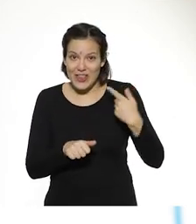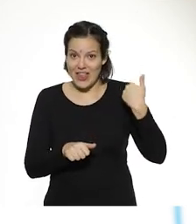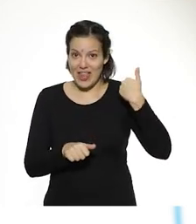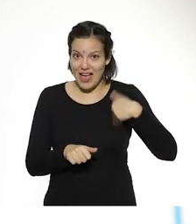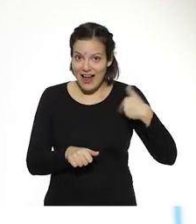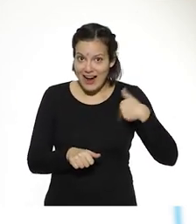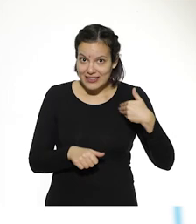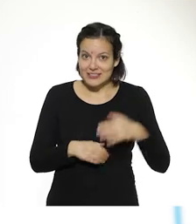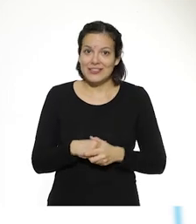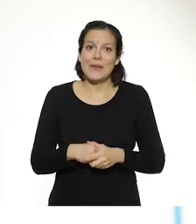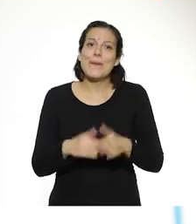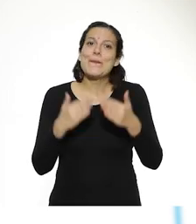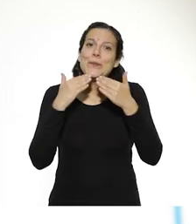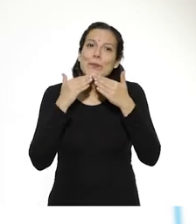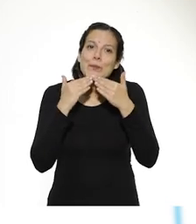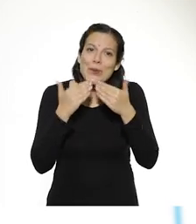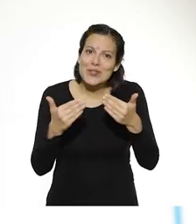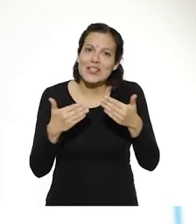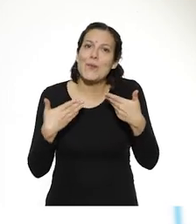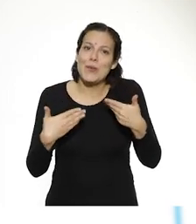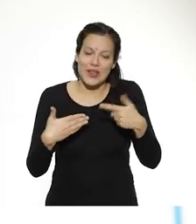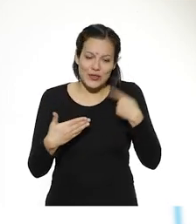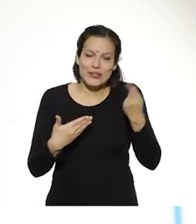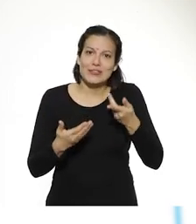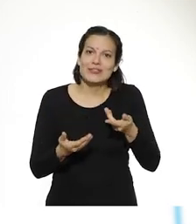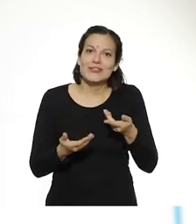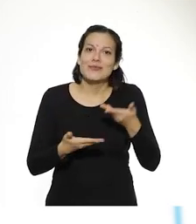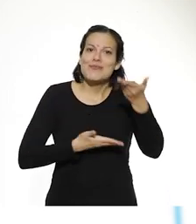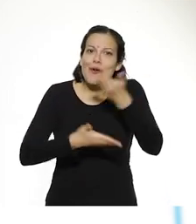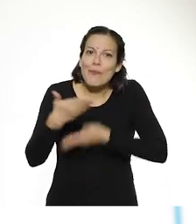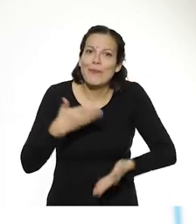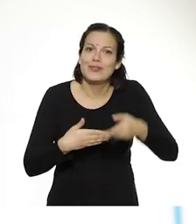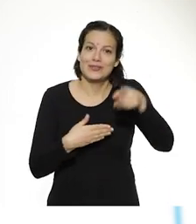argentinos. Muchas gracias por dejarnos compartir y